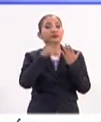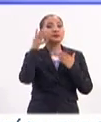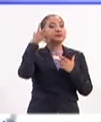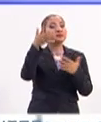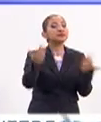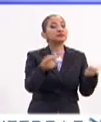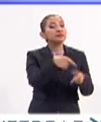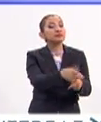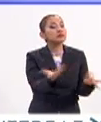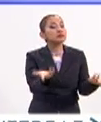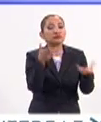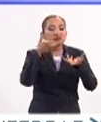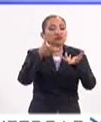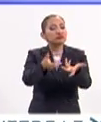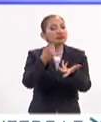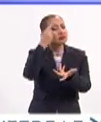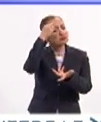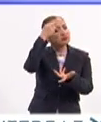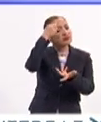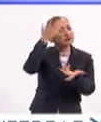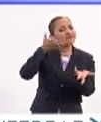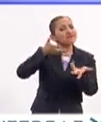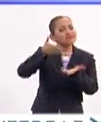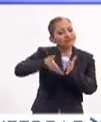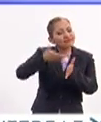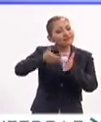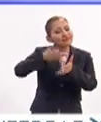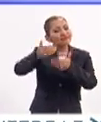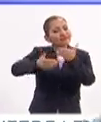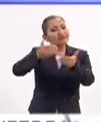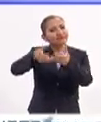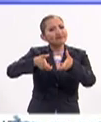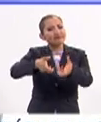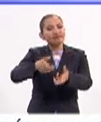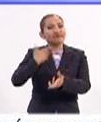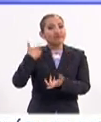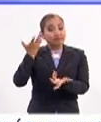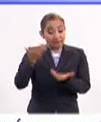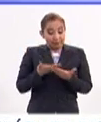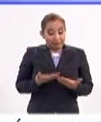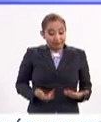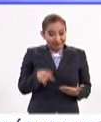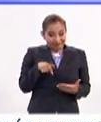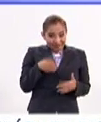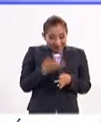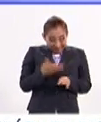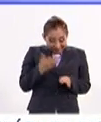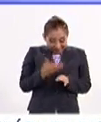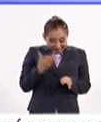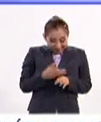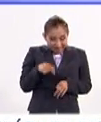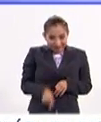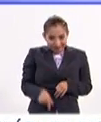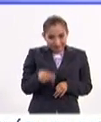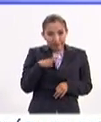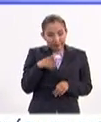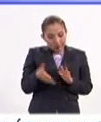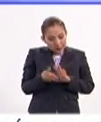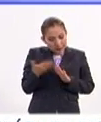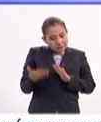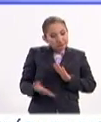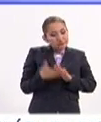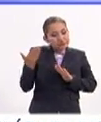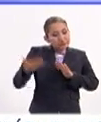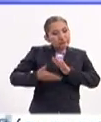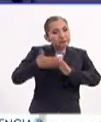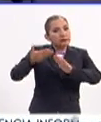que para dónde van, que ellos vayan cimentando ese camino, porque obviamente en el presente, en el aquí y en el ahora, es donde ellos van a